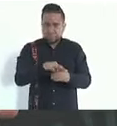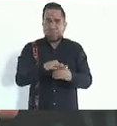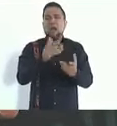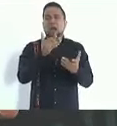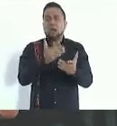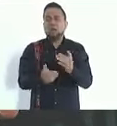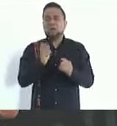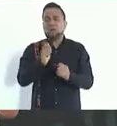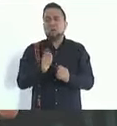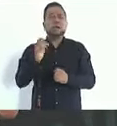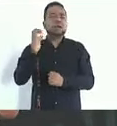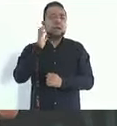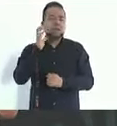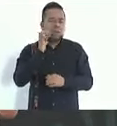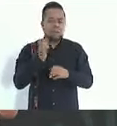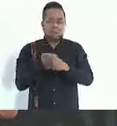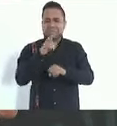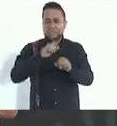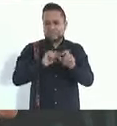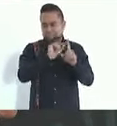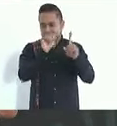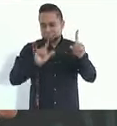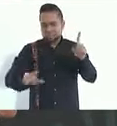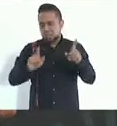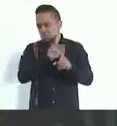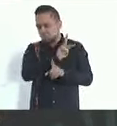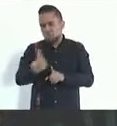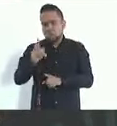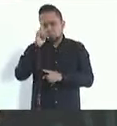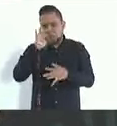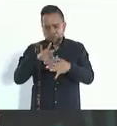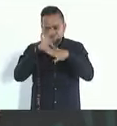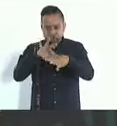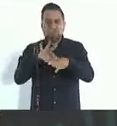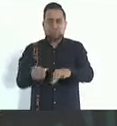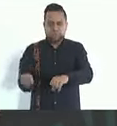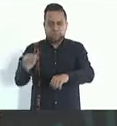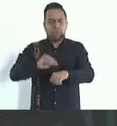los congresos estatales para que sea una realidad